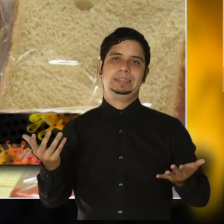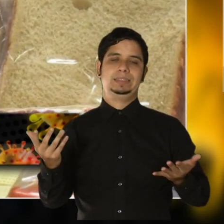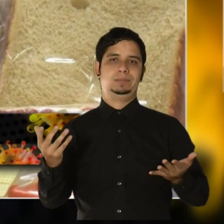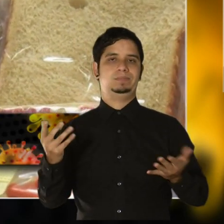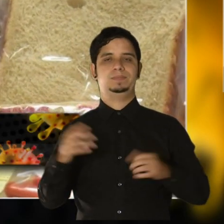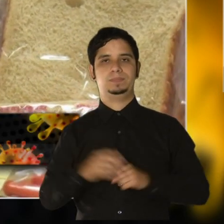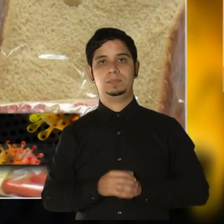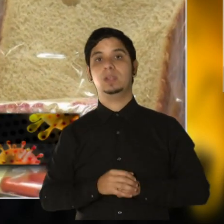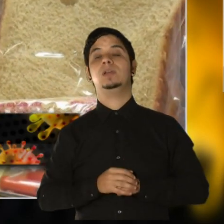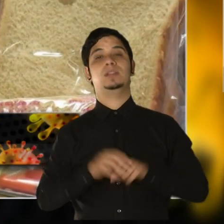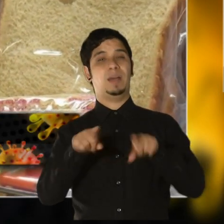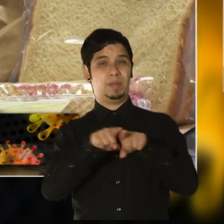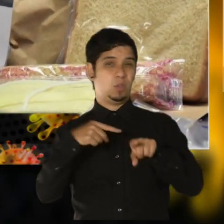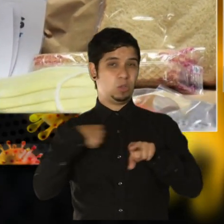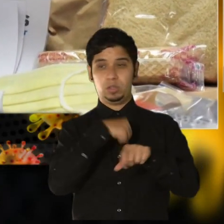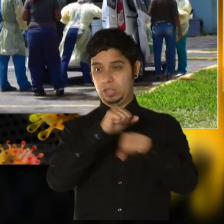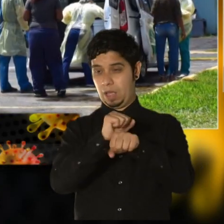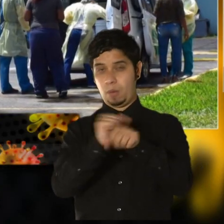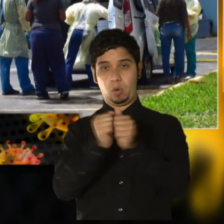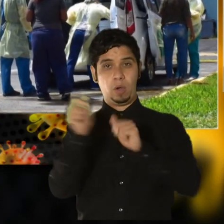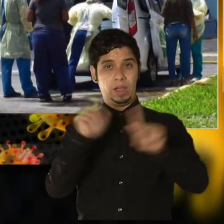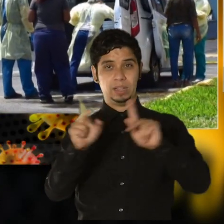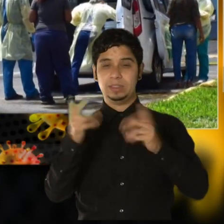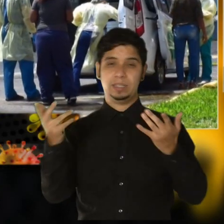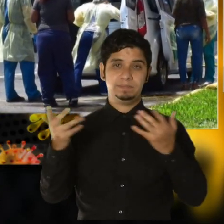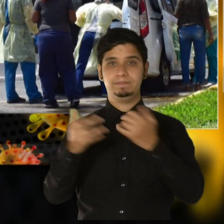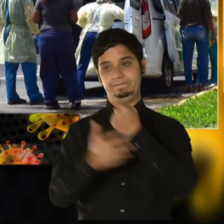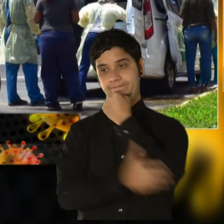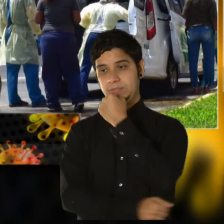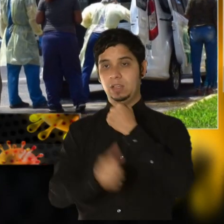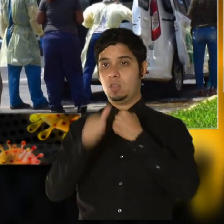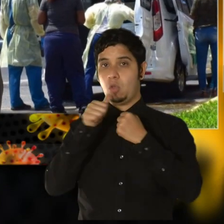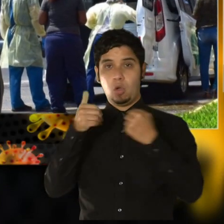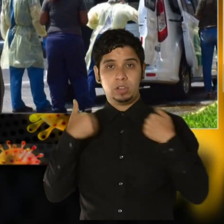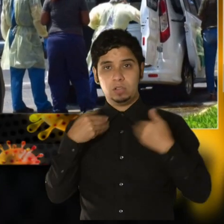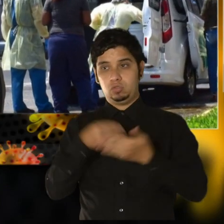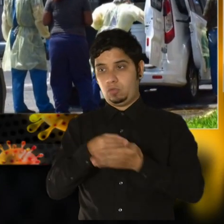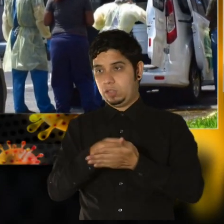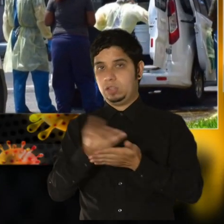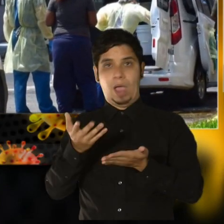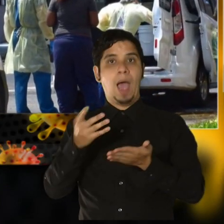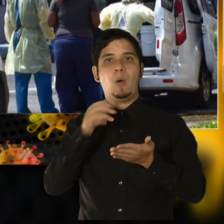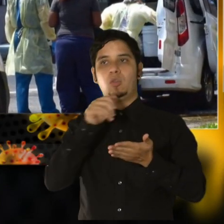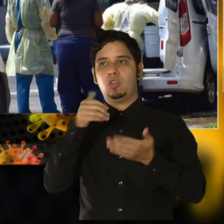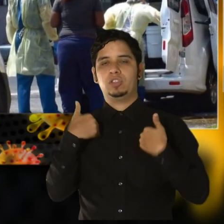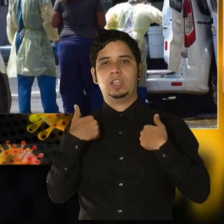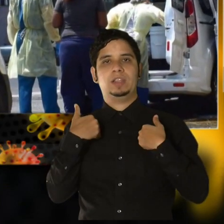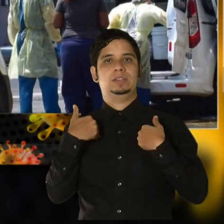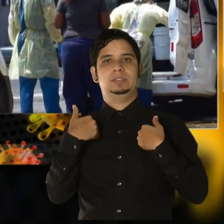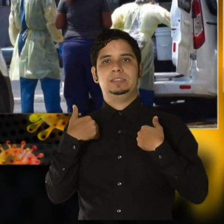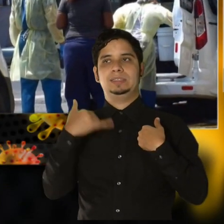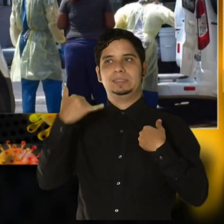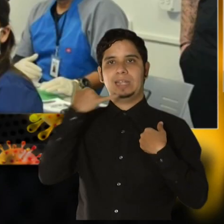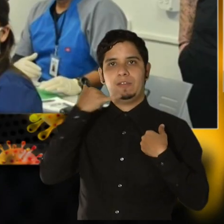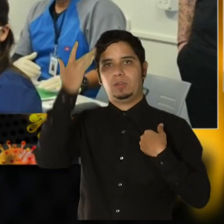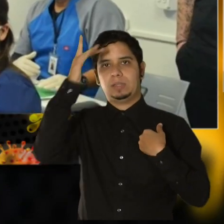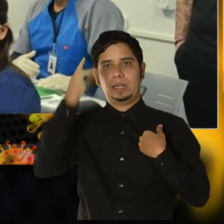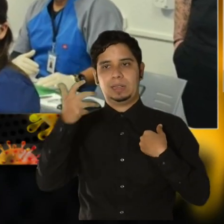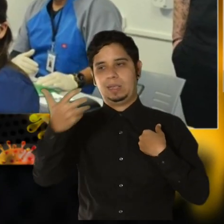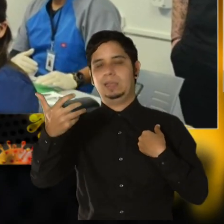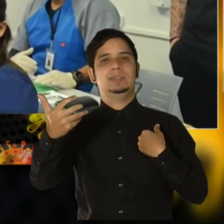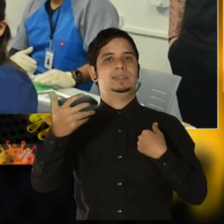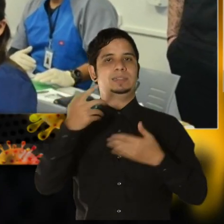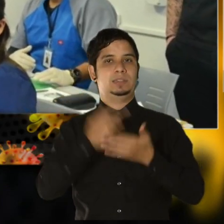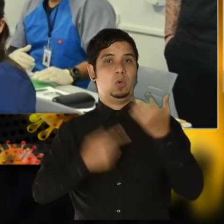tienen escasos recursos o tienen el teléfono, ¿verdad?, del gobierno, y pues no podían hacer las telecomunicaciones, así que a través de